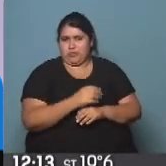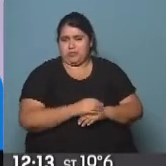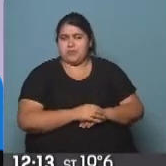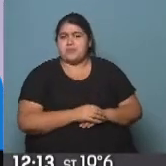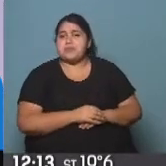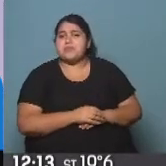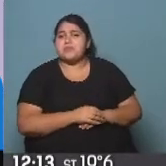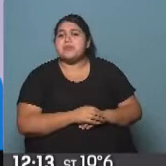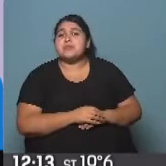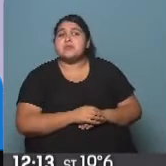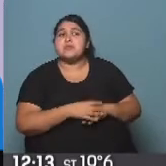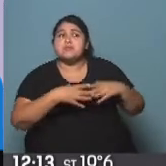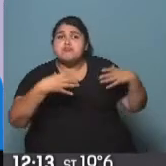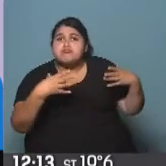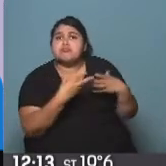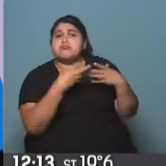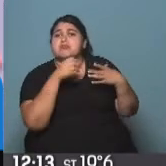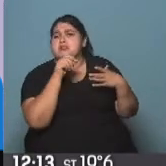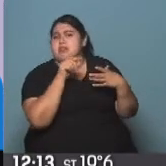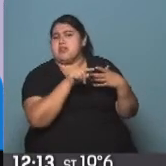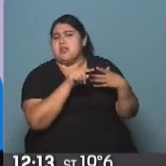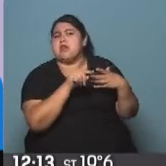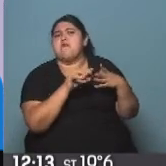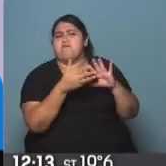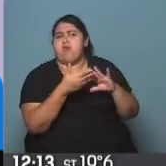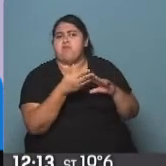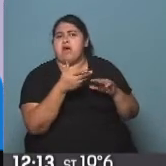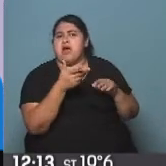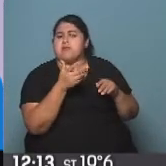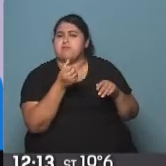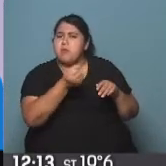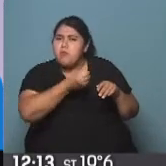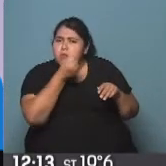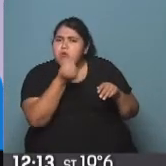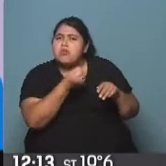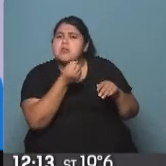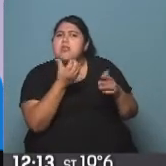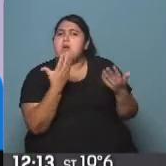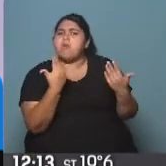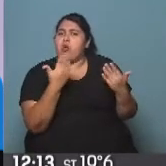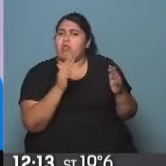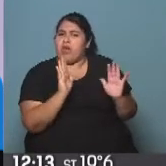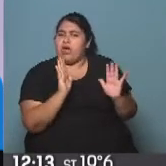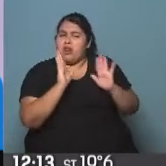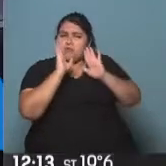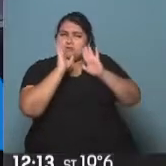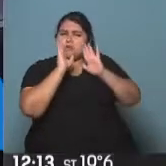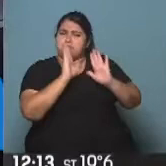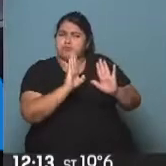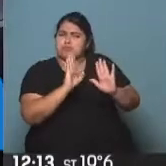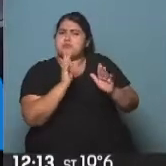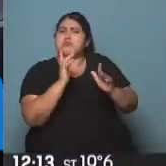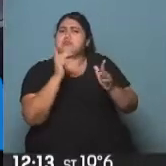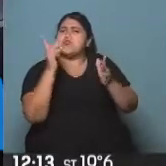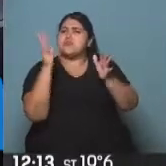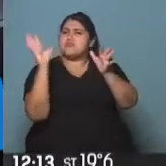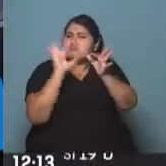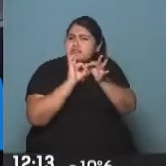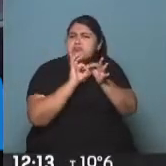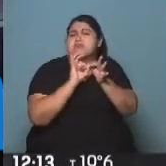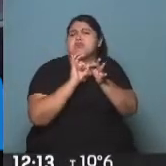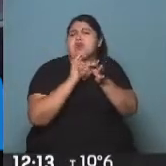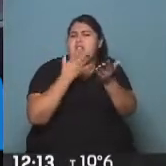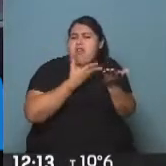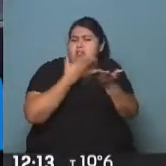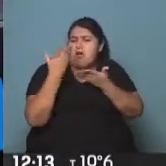La cooperación es una gran herramienta para promover el vínculo horizontal entre países con diferentes